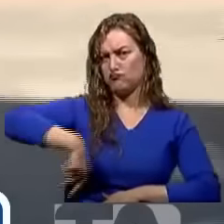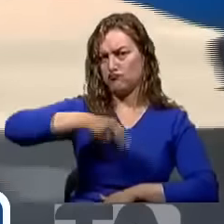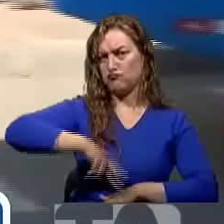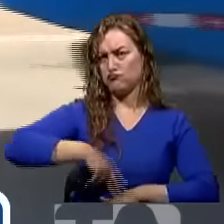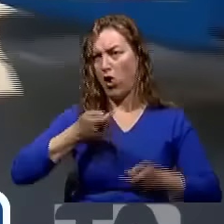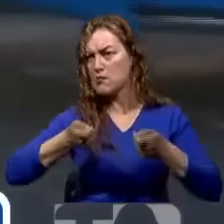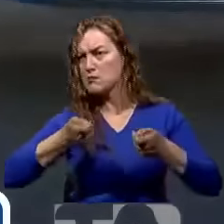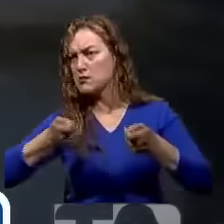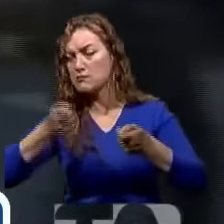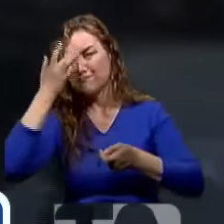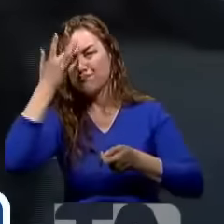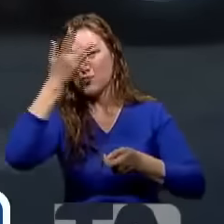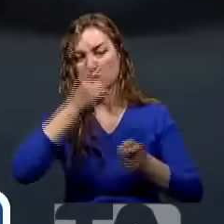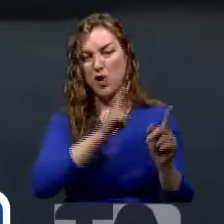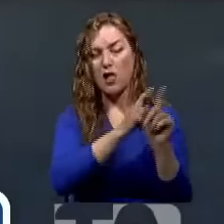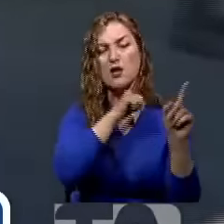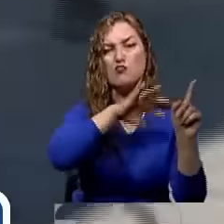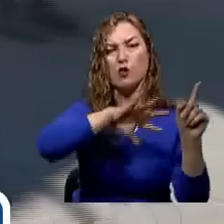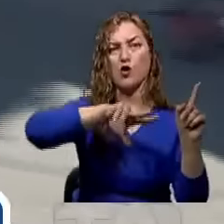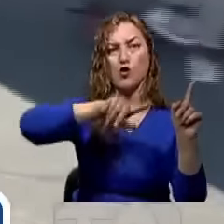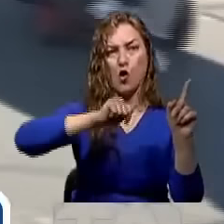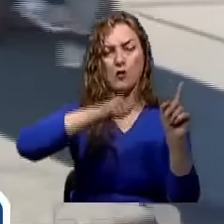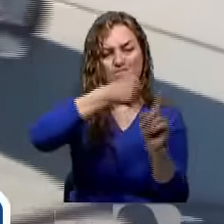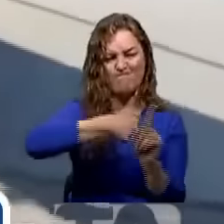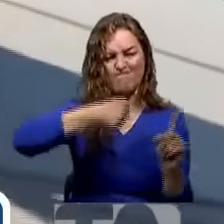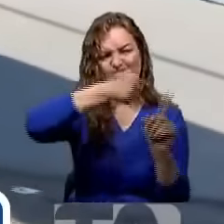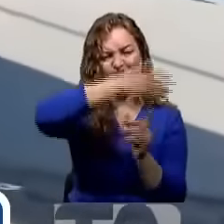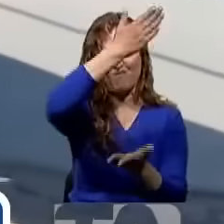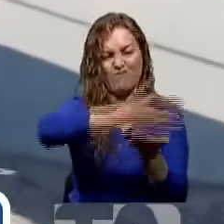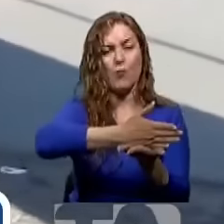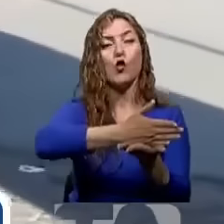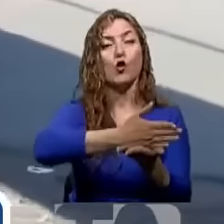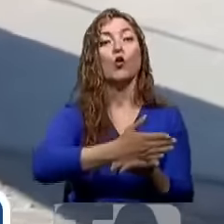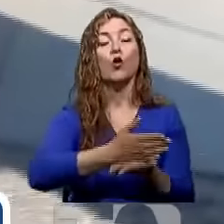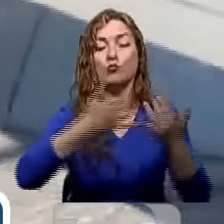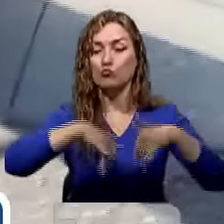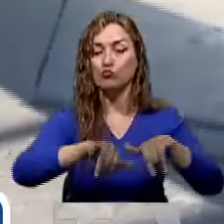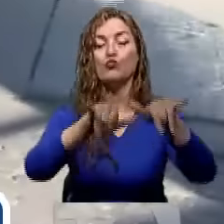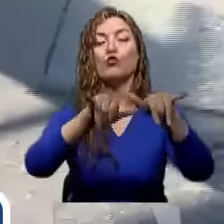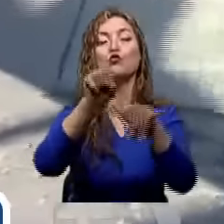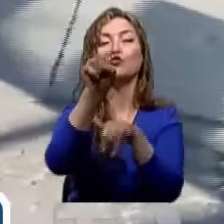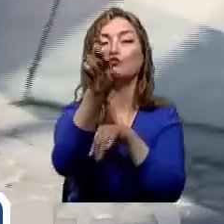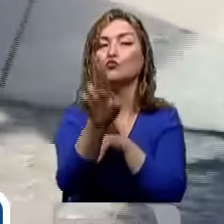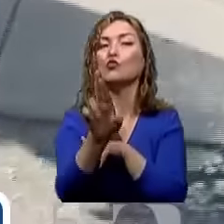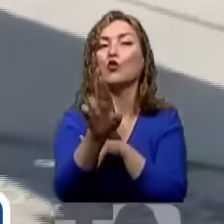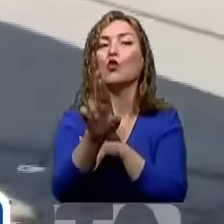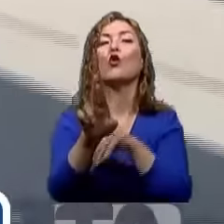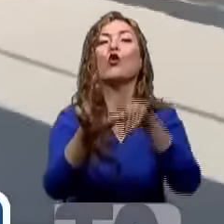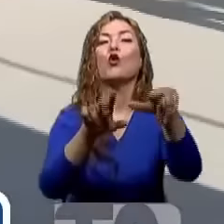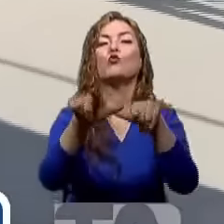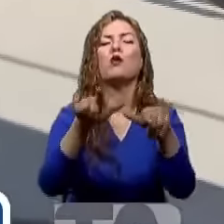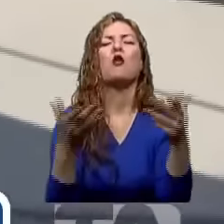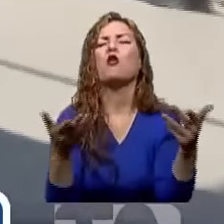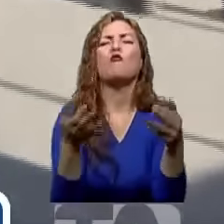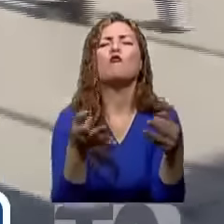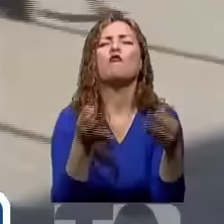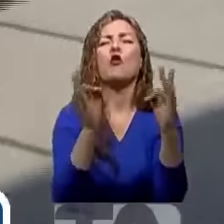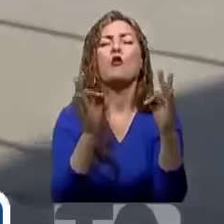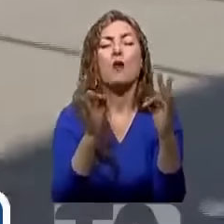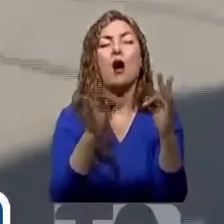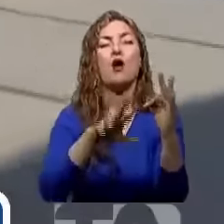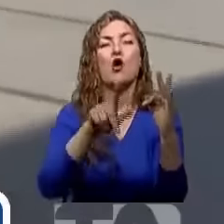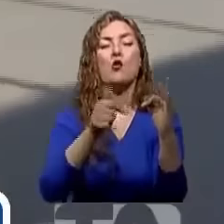hemos detectado delitos como el robo a personas, que es lo que estamos combatiendo. Sin embargo, si avanzamos un poco más al sur, también hemos determinado modalidades delictuales como